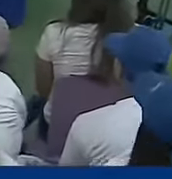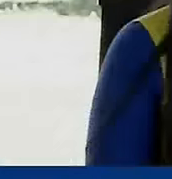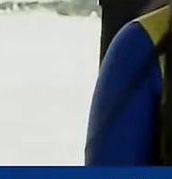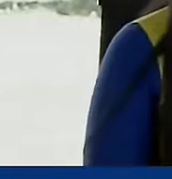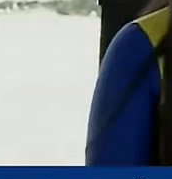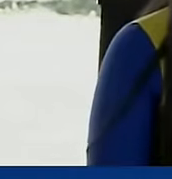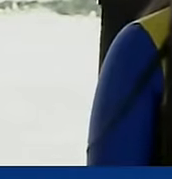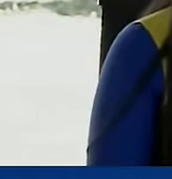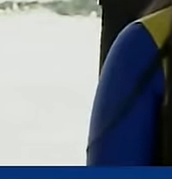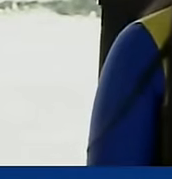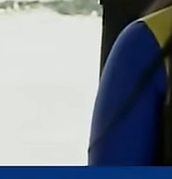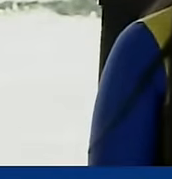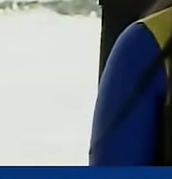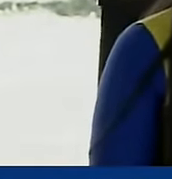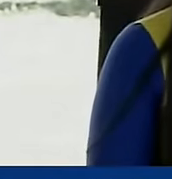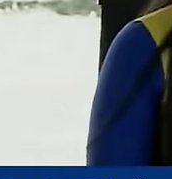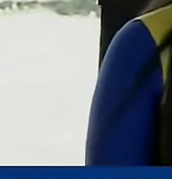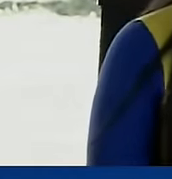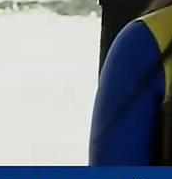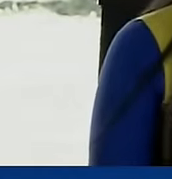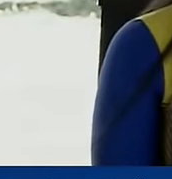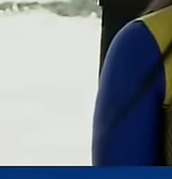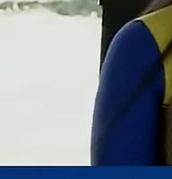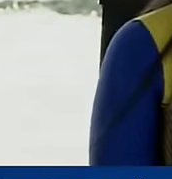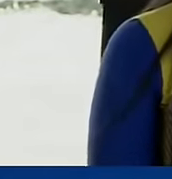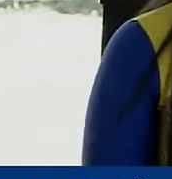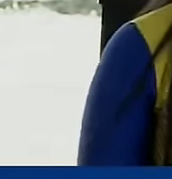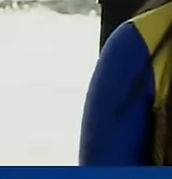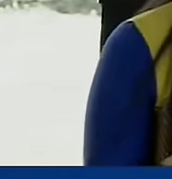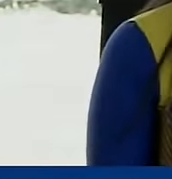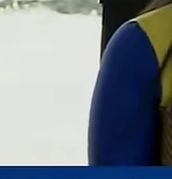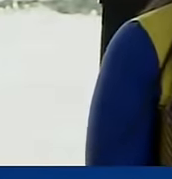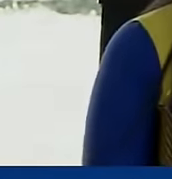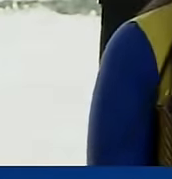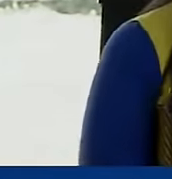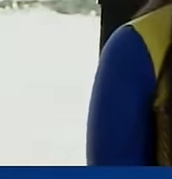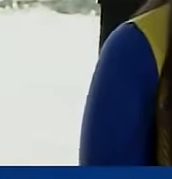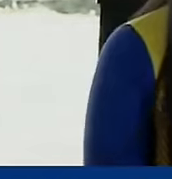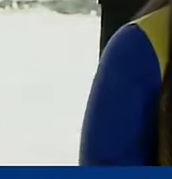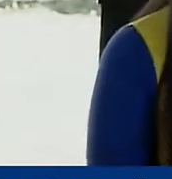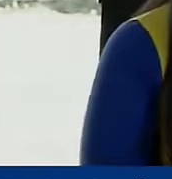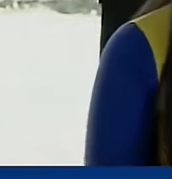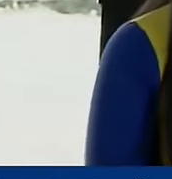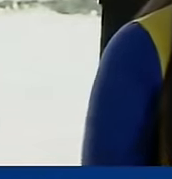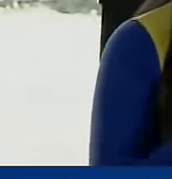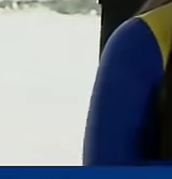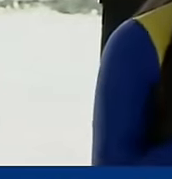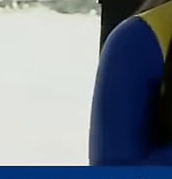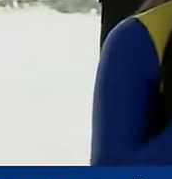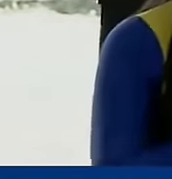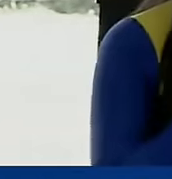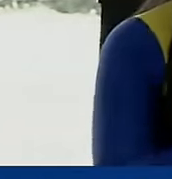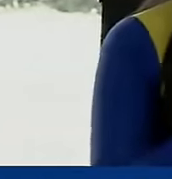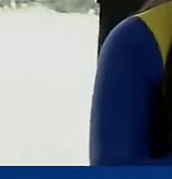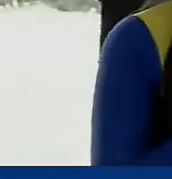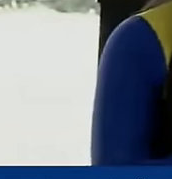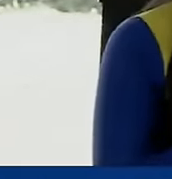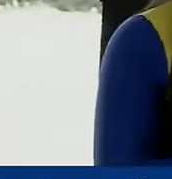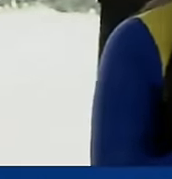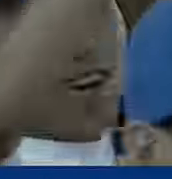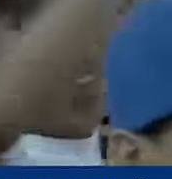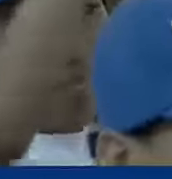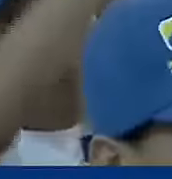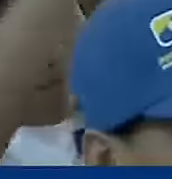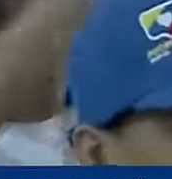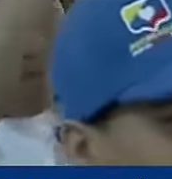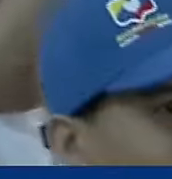Llueva, truene o relampague, vamos a ser felices en vacaciones, vamos a ser felices